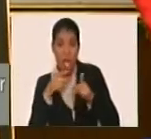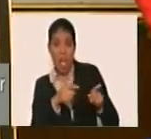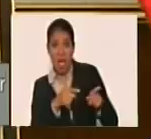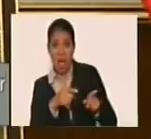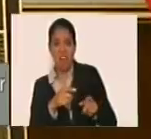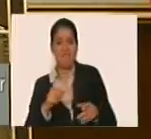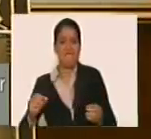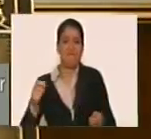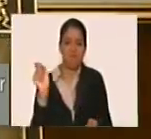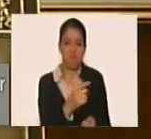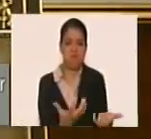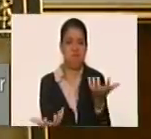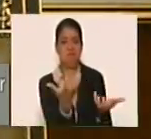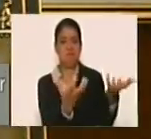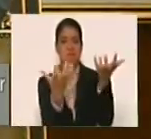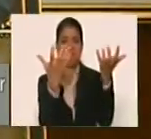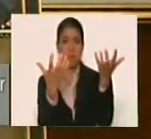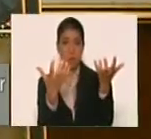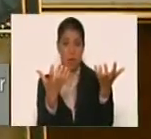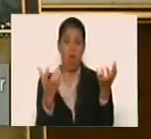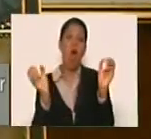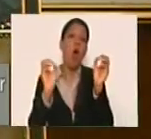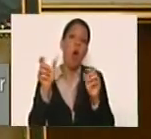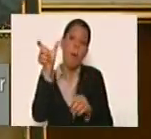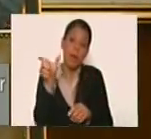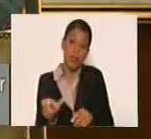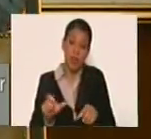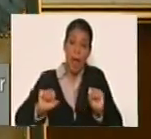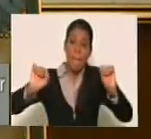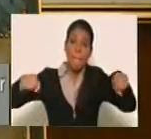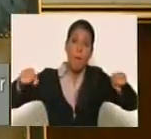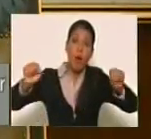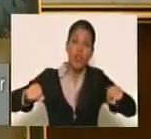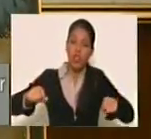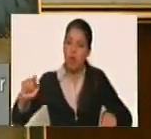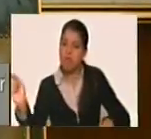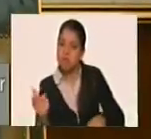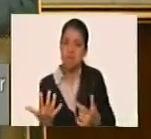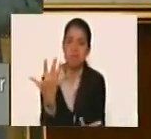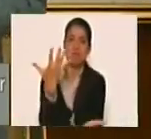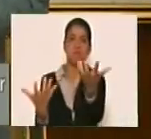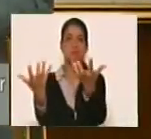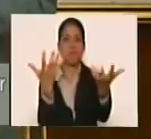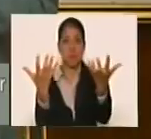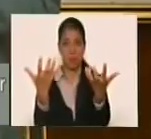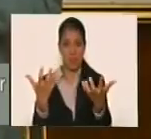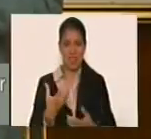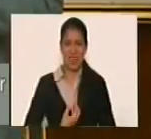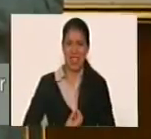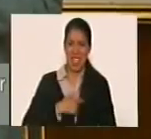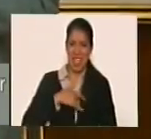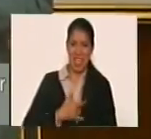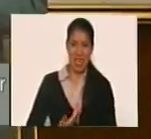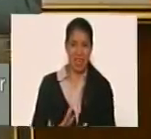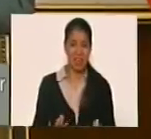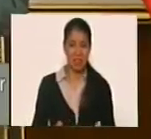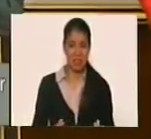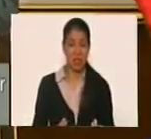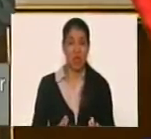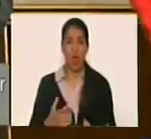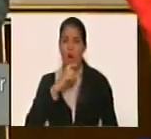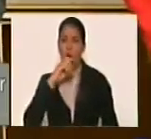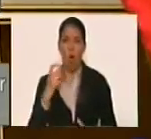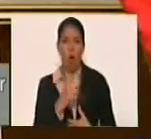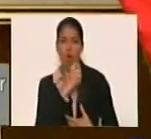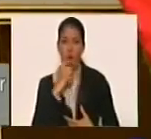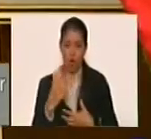O quemar a un motorizado. Y eso se fue intensificando tanto que se inoculó el